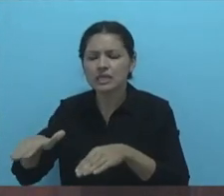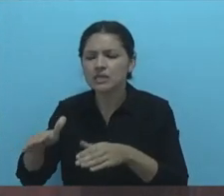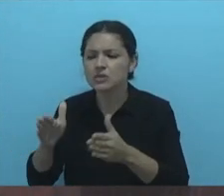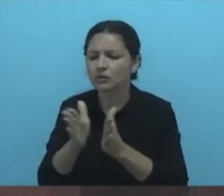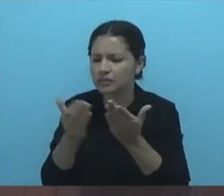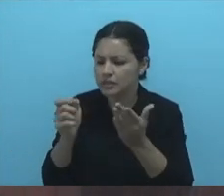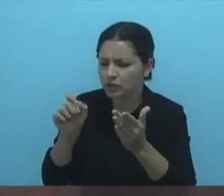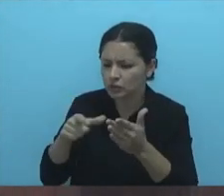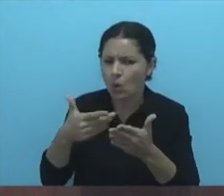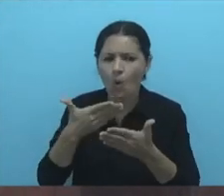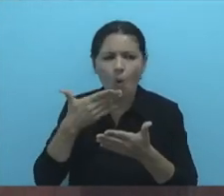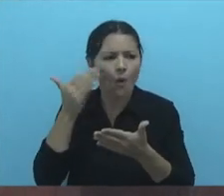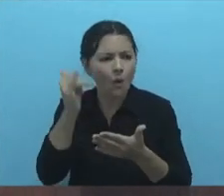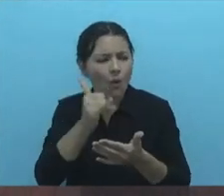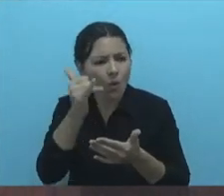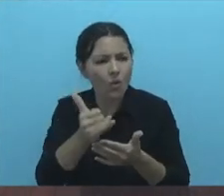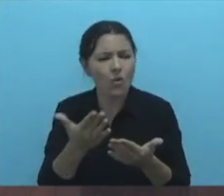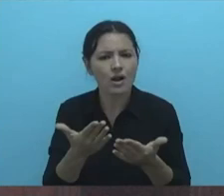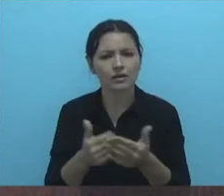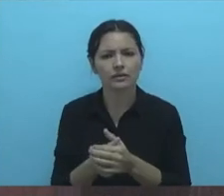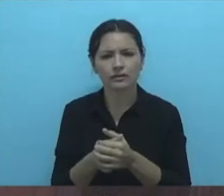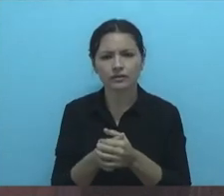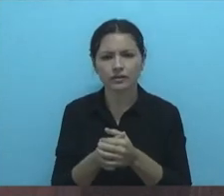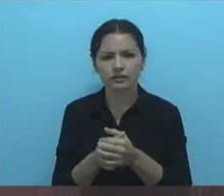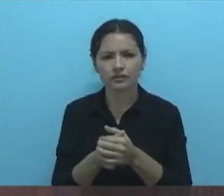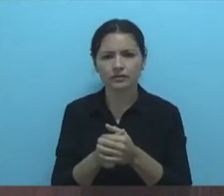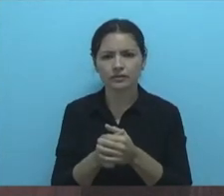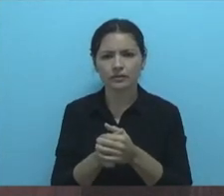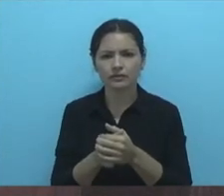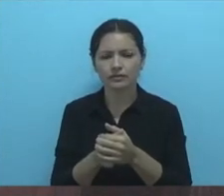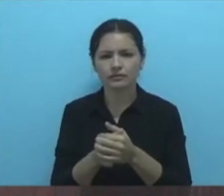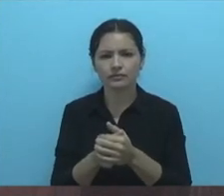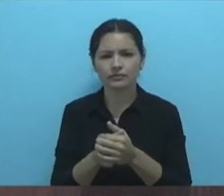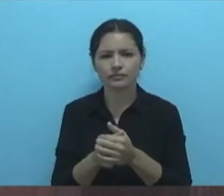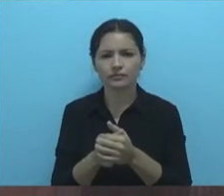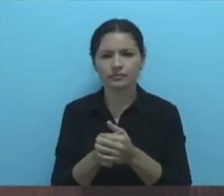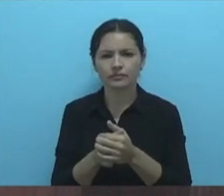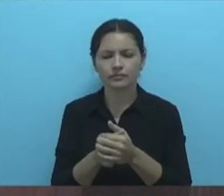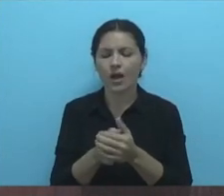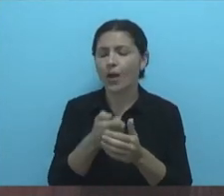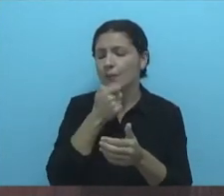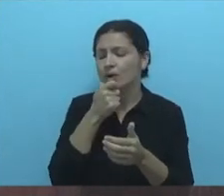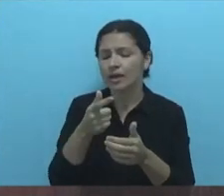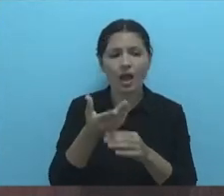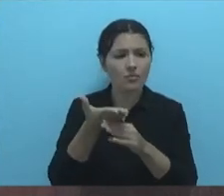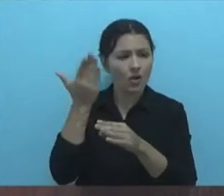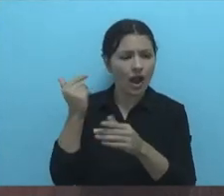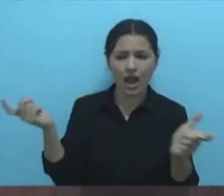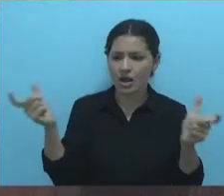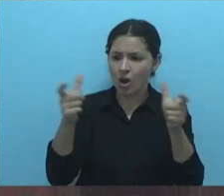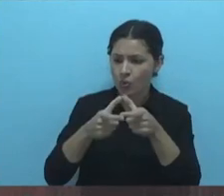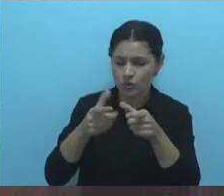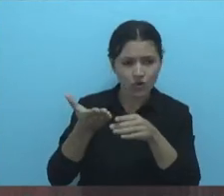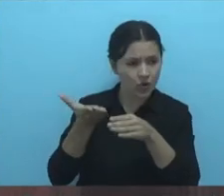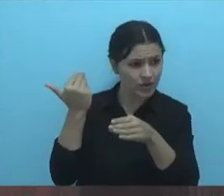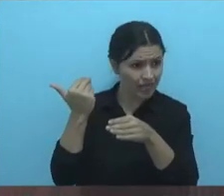expediente que como se dijo acá en la asamblea o en la sesión conjunta que tuvimos al tratamiento de una causa de abuso sexual de una menor falta mucho por